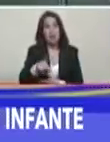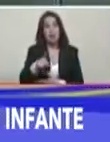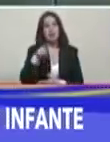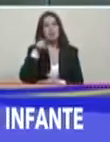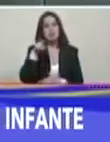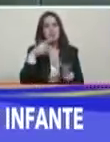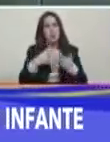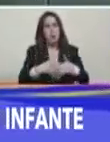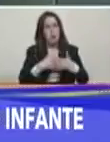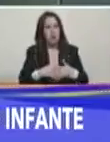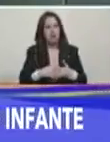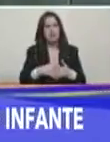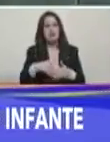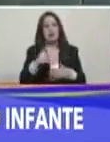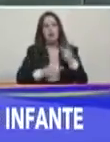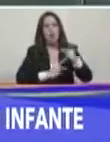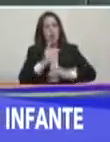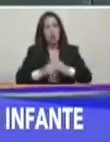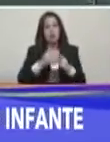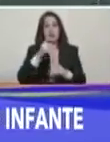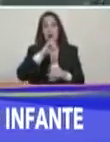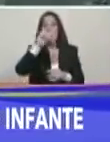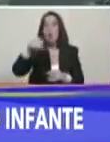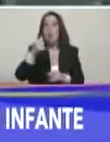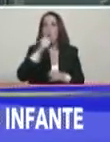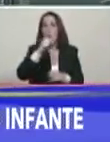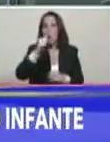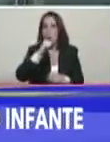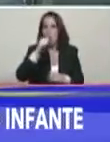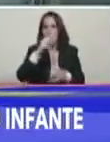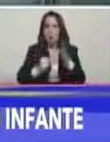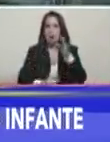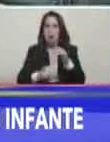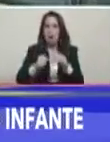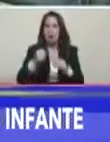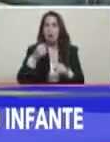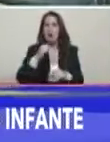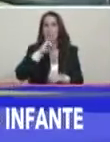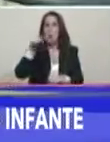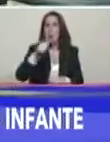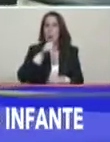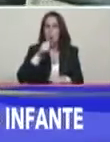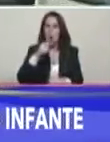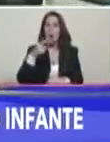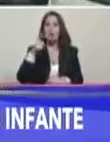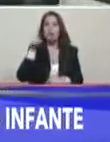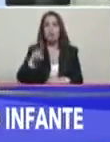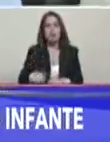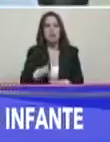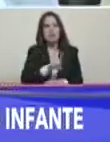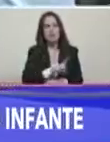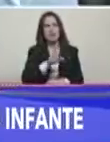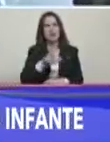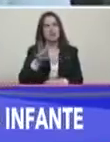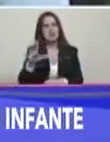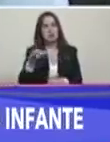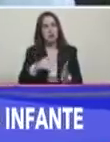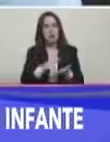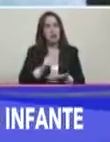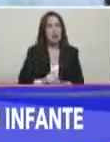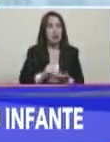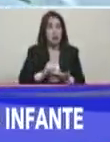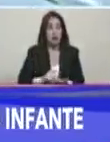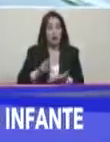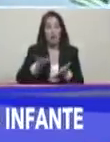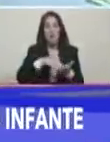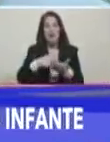la capacidad de producir jugo por un orden de los 135.000 litros al mes. También mantequilla,